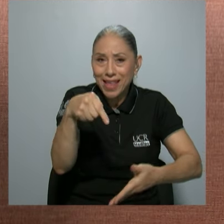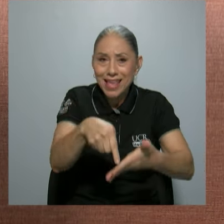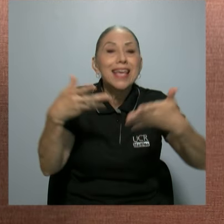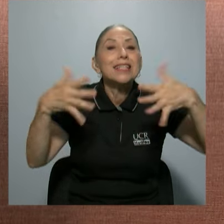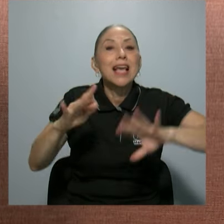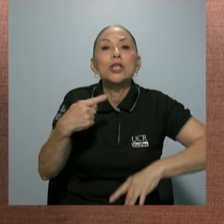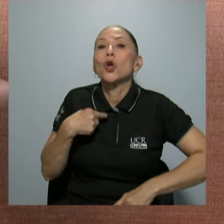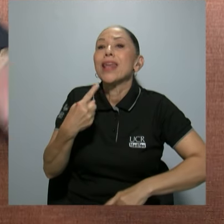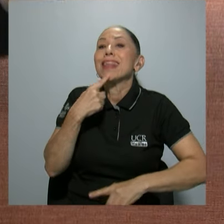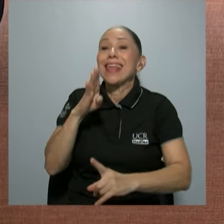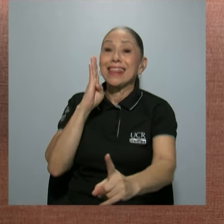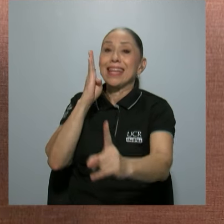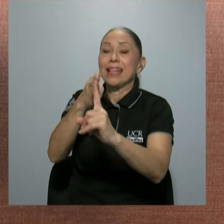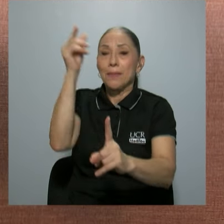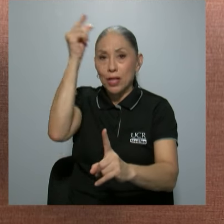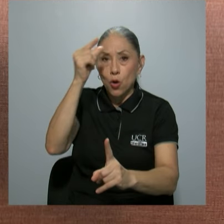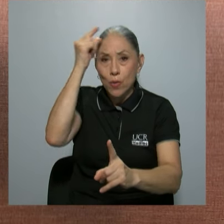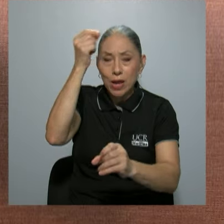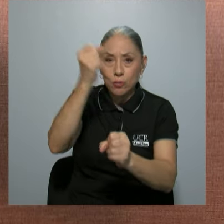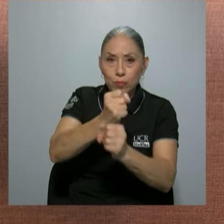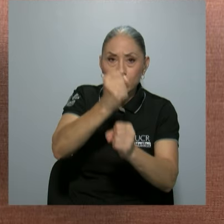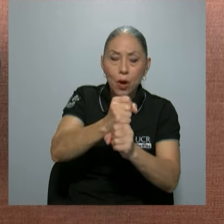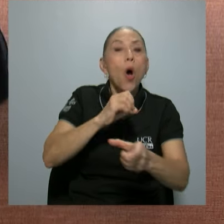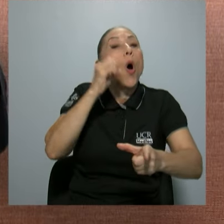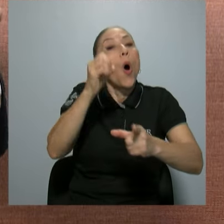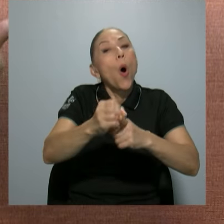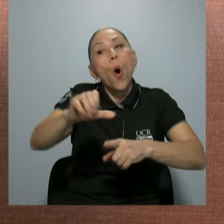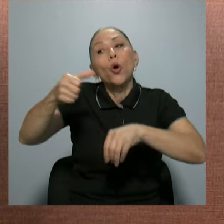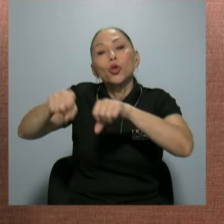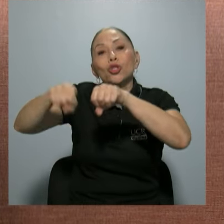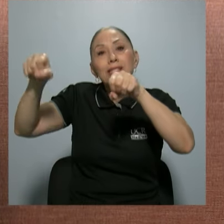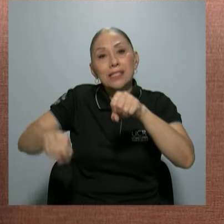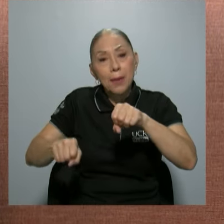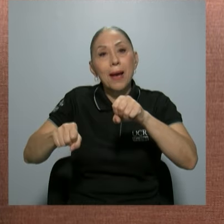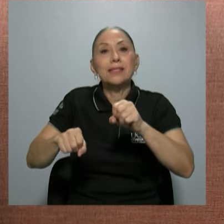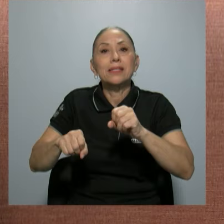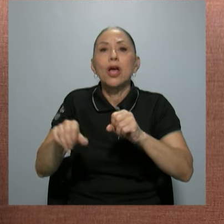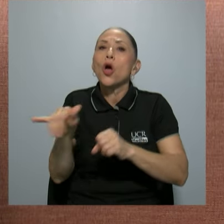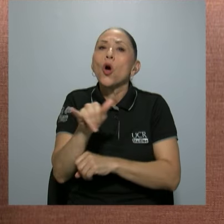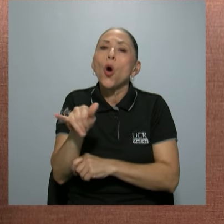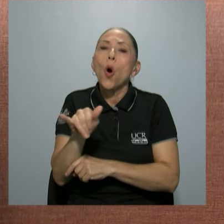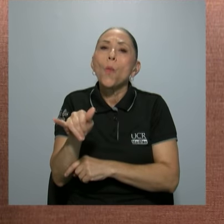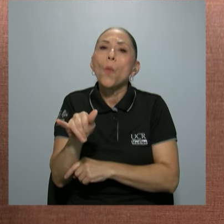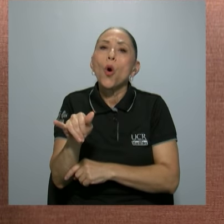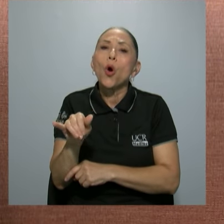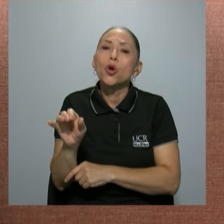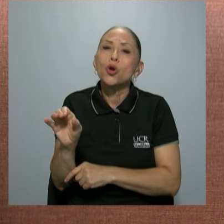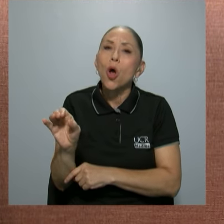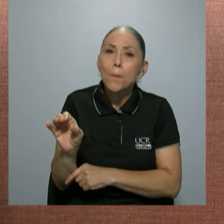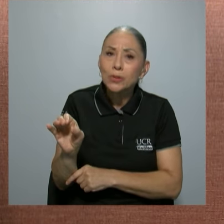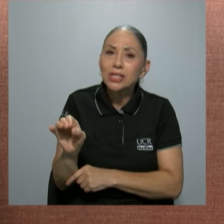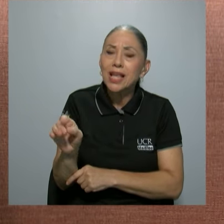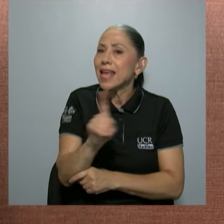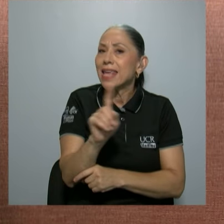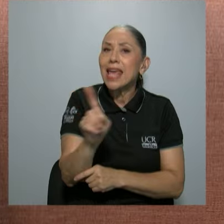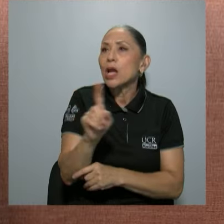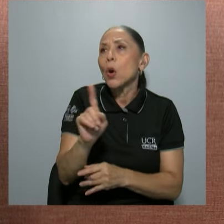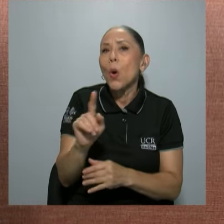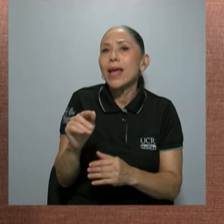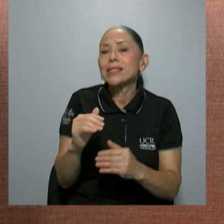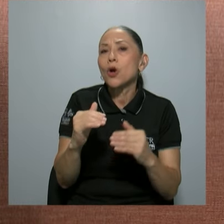hecha directamente por gobierno o por otros sistemas como UNOPS, que no es el estándar de